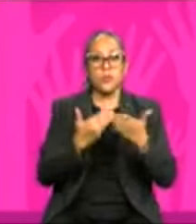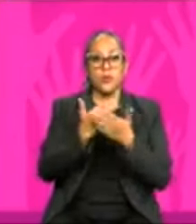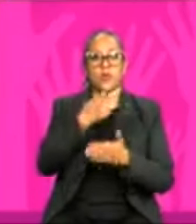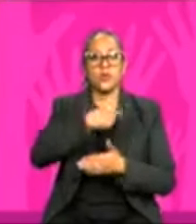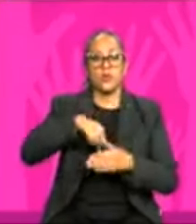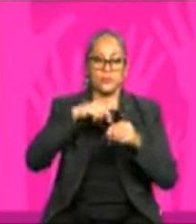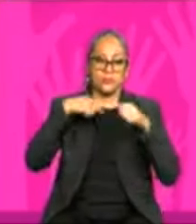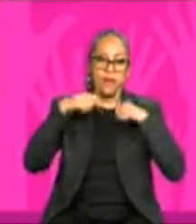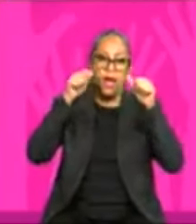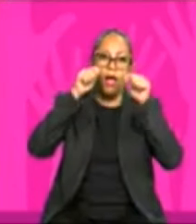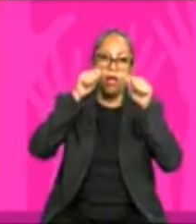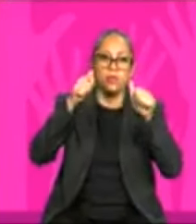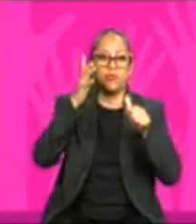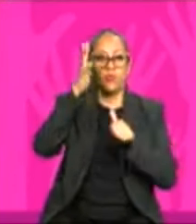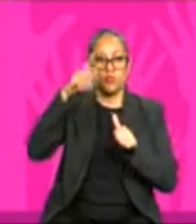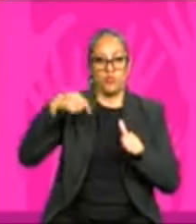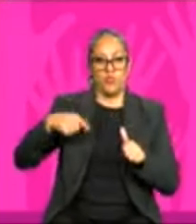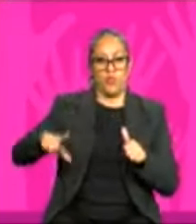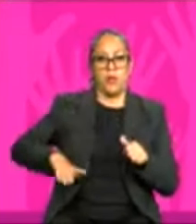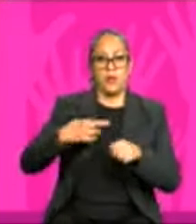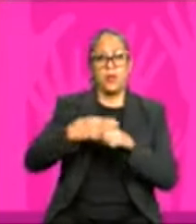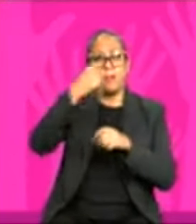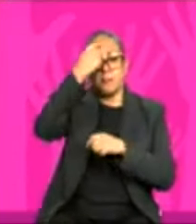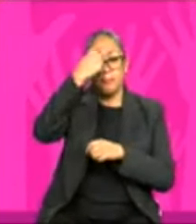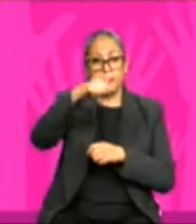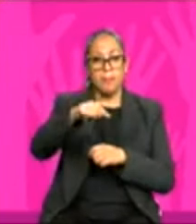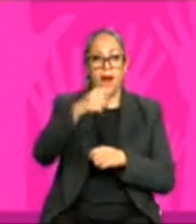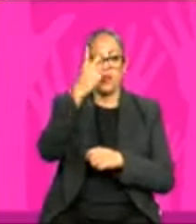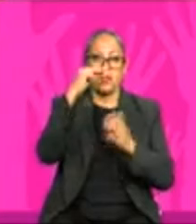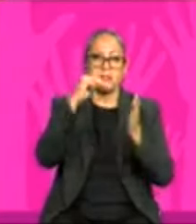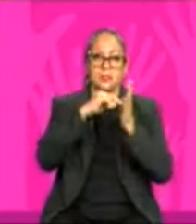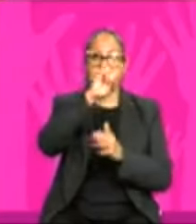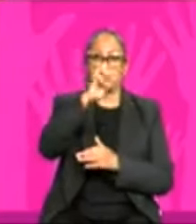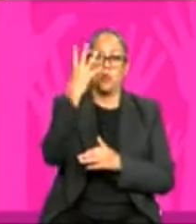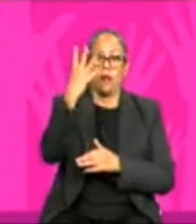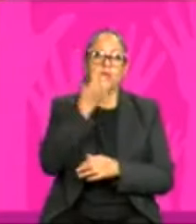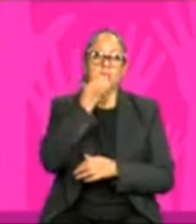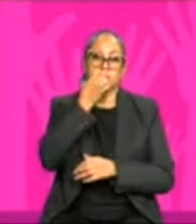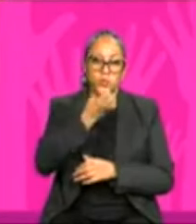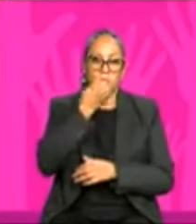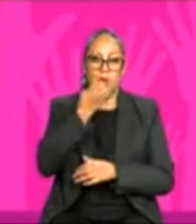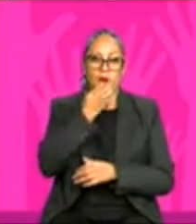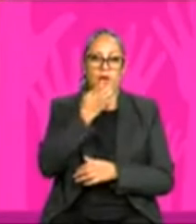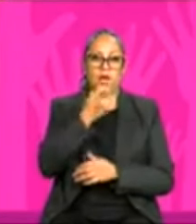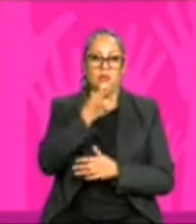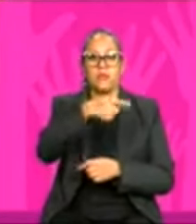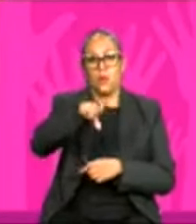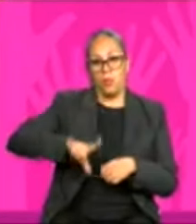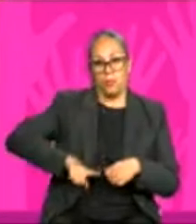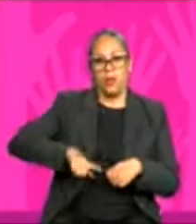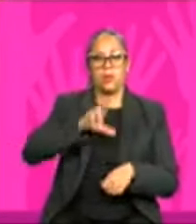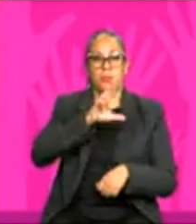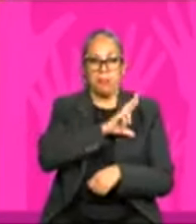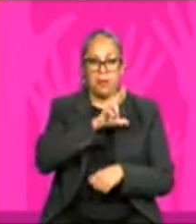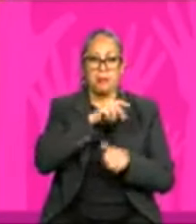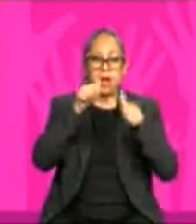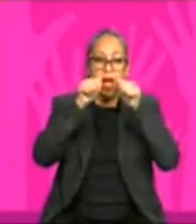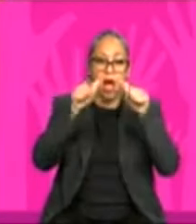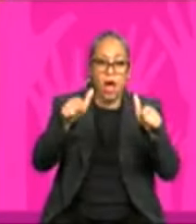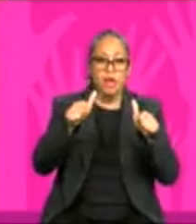atenderé como gobernadora para las 3.304 escuelas de nivel básico, públicas y particulares, que atienden